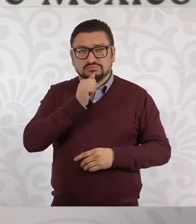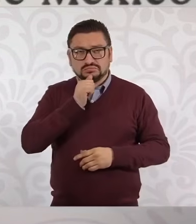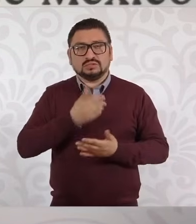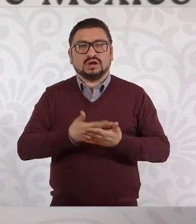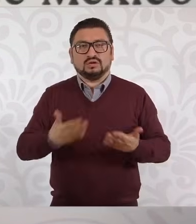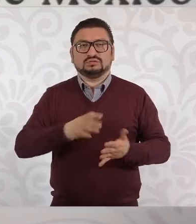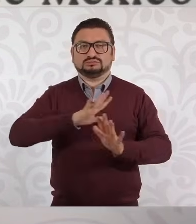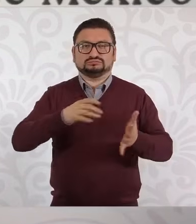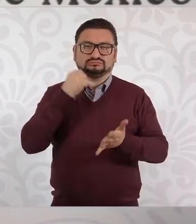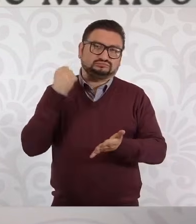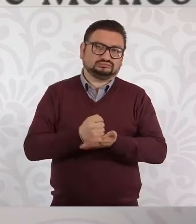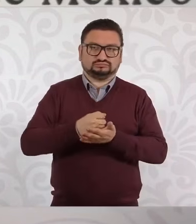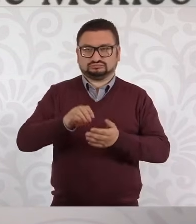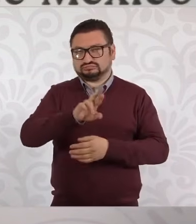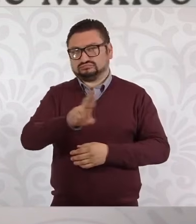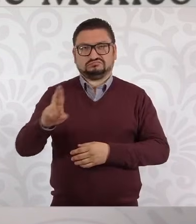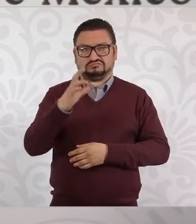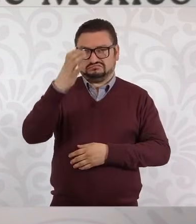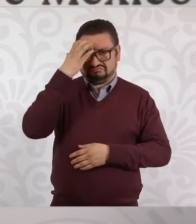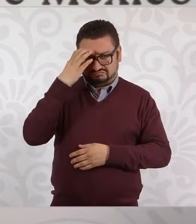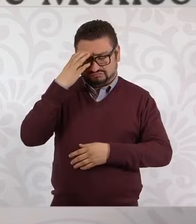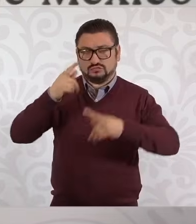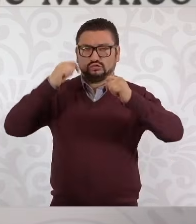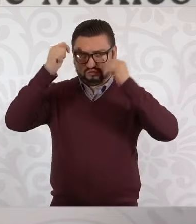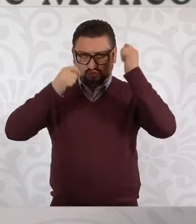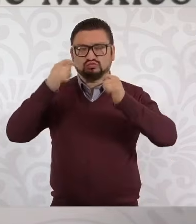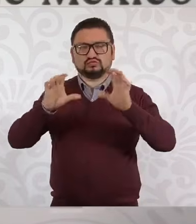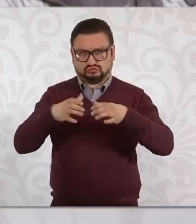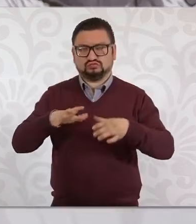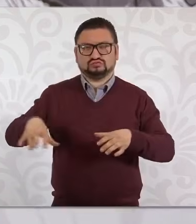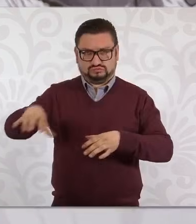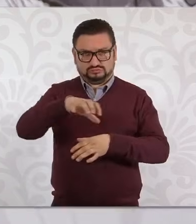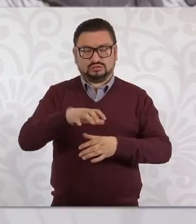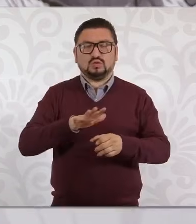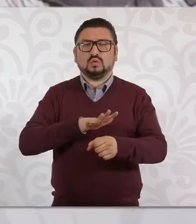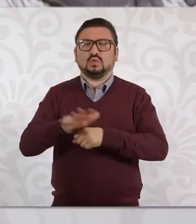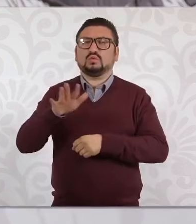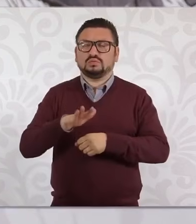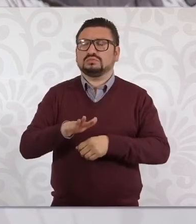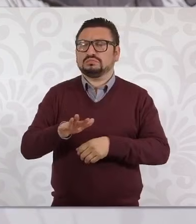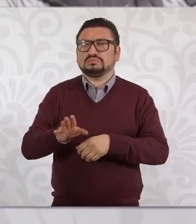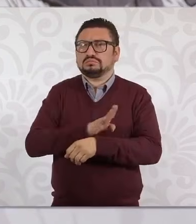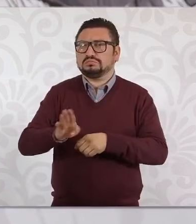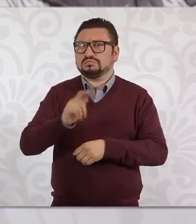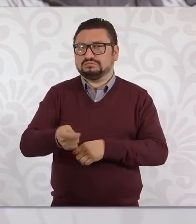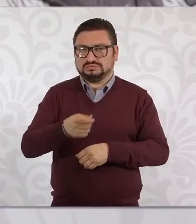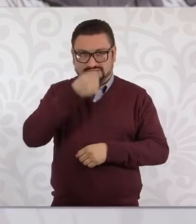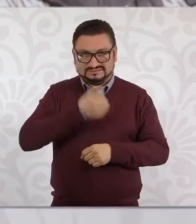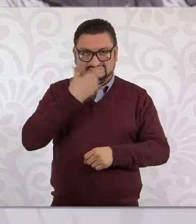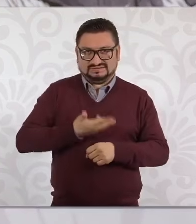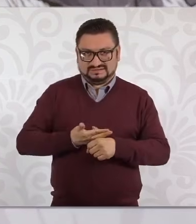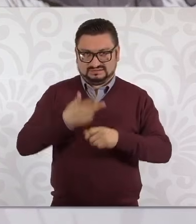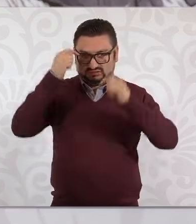se publica el decreto de reconocimiento del turismo comunitario. ¿Qué ventajas tiene esto? Pues que la Secretaría de